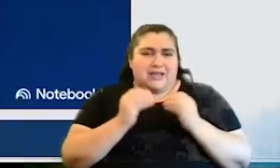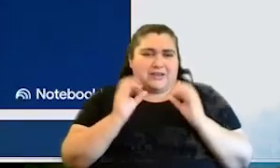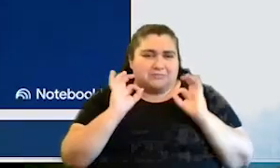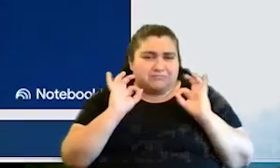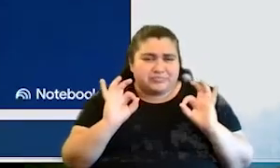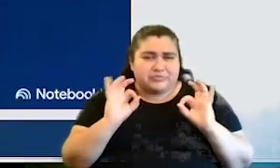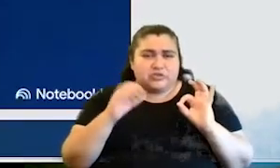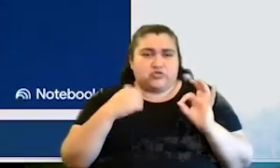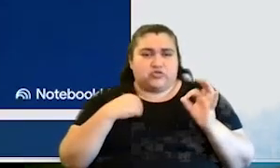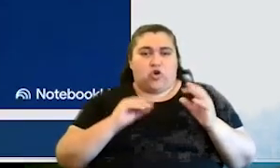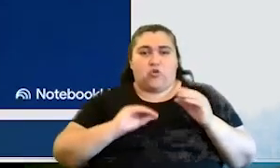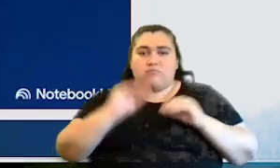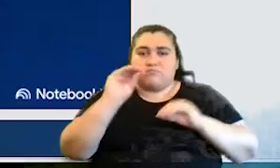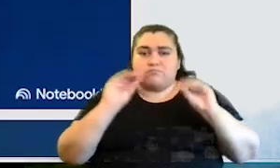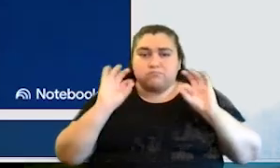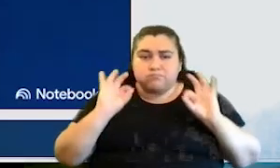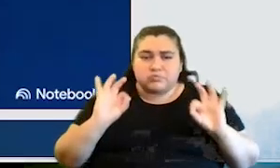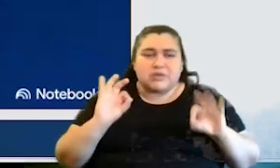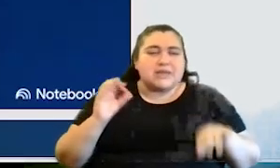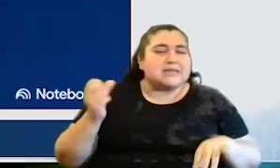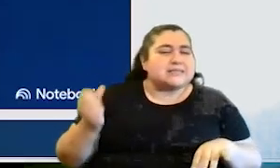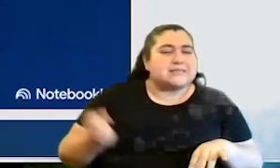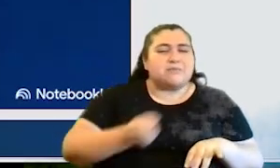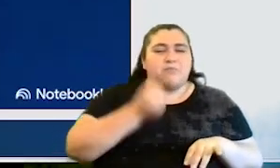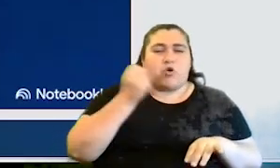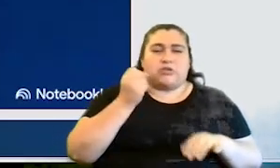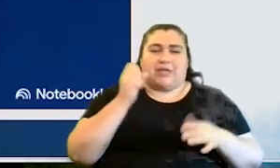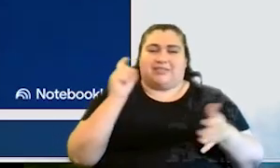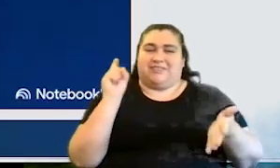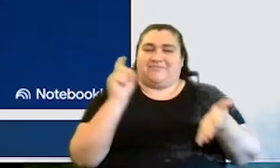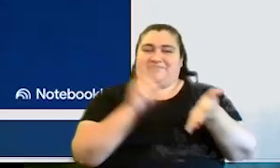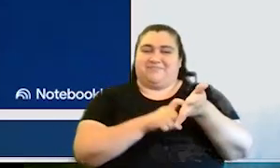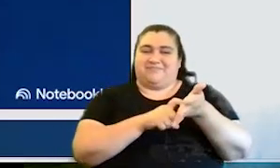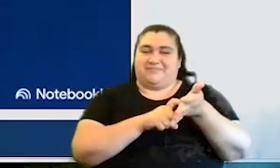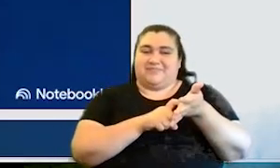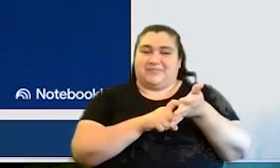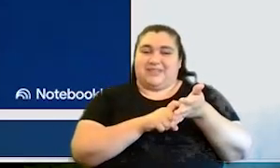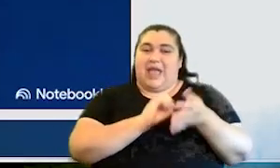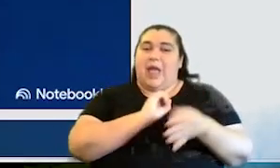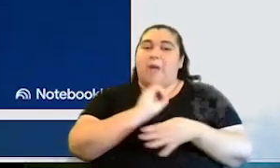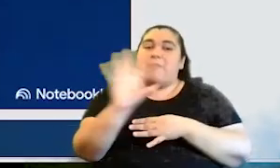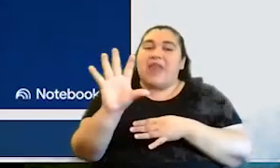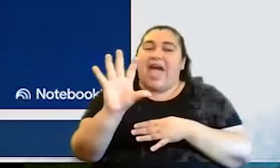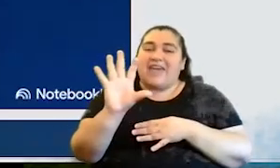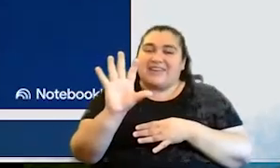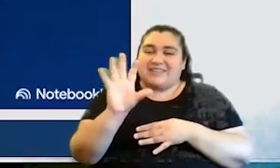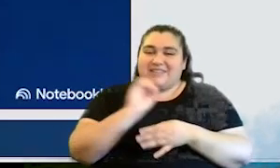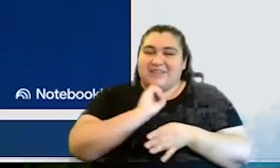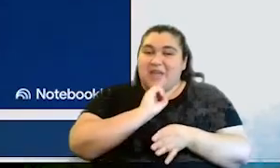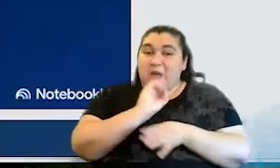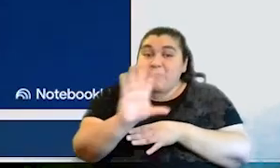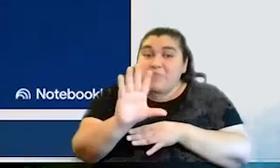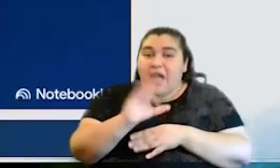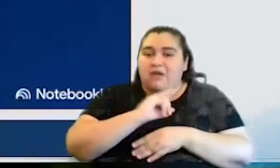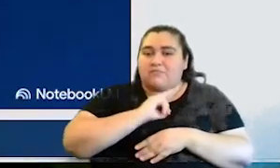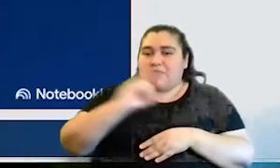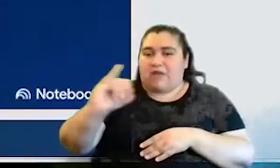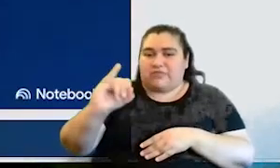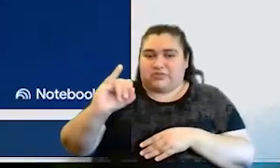tengo que incorporar, no dejen de apretar el botoncito de enviar al empleador, porque